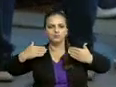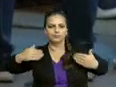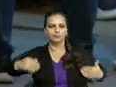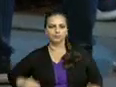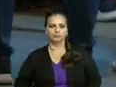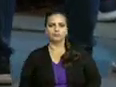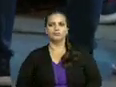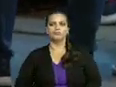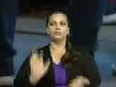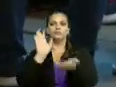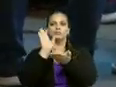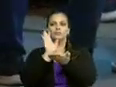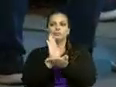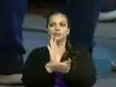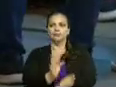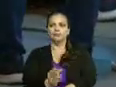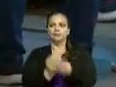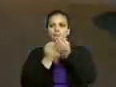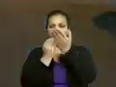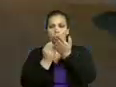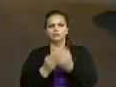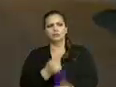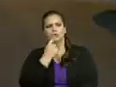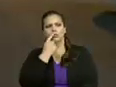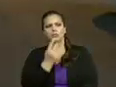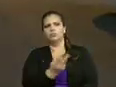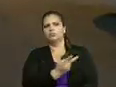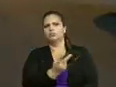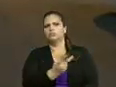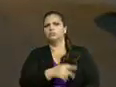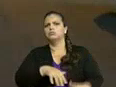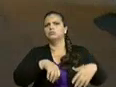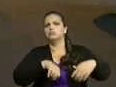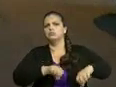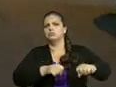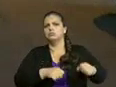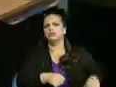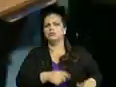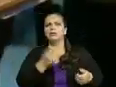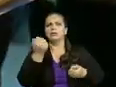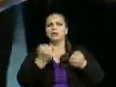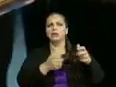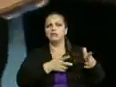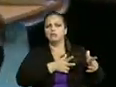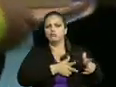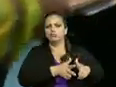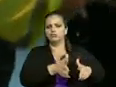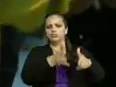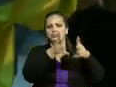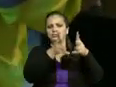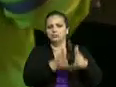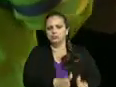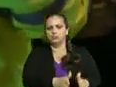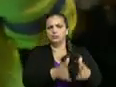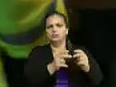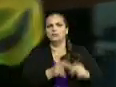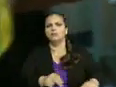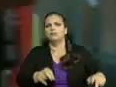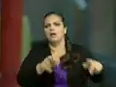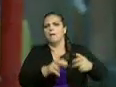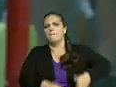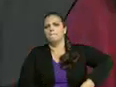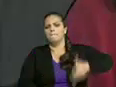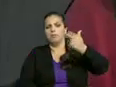Testigos informan que los asesinos se movilizaban en una motocicleta y un auto. De momento, la policía investiga